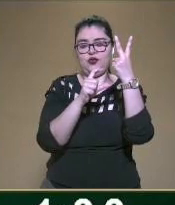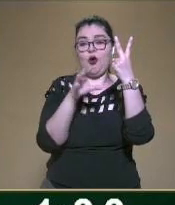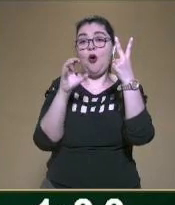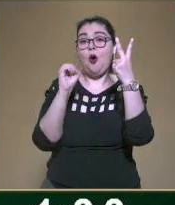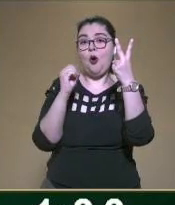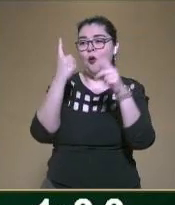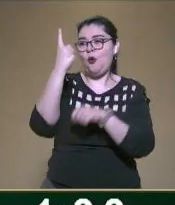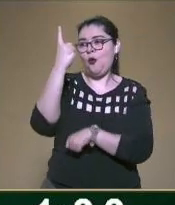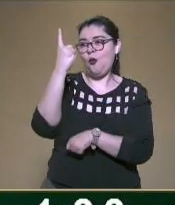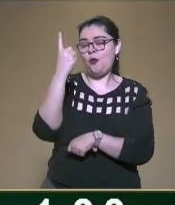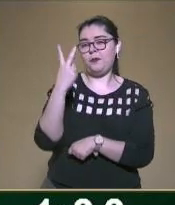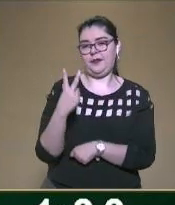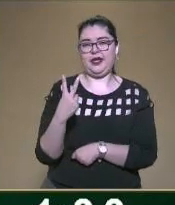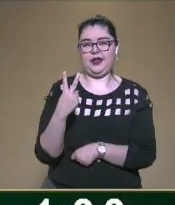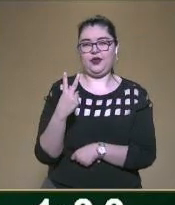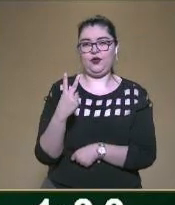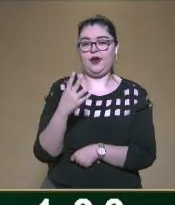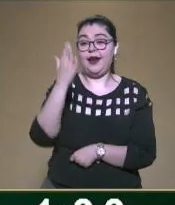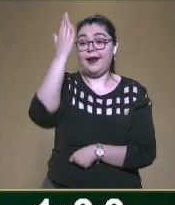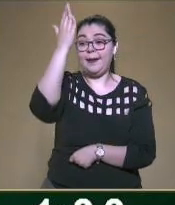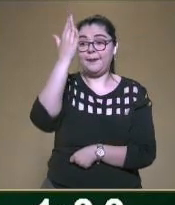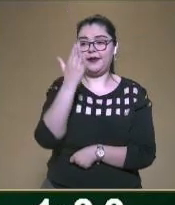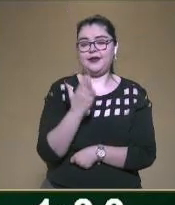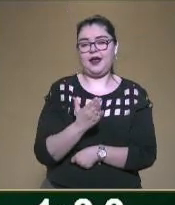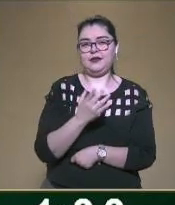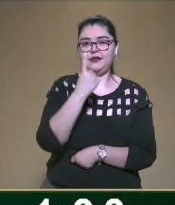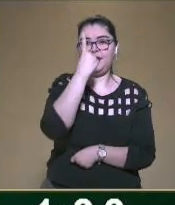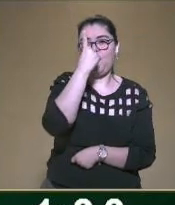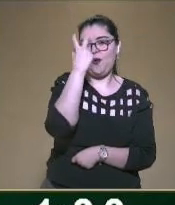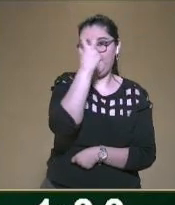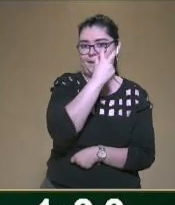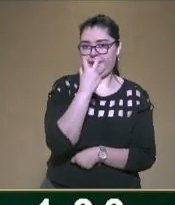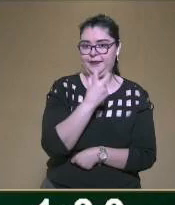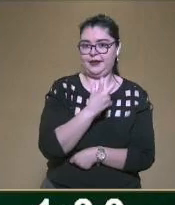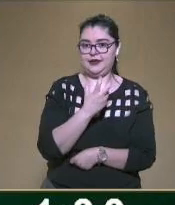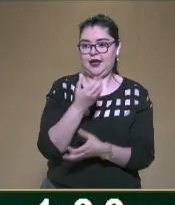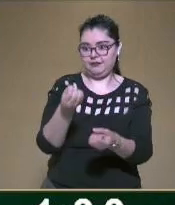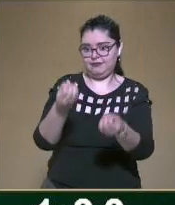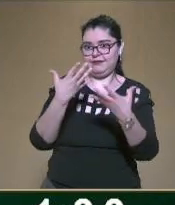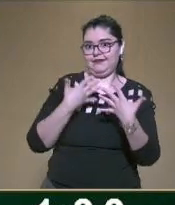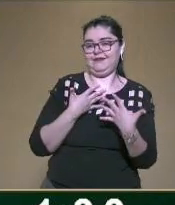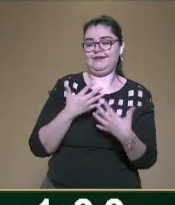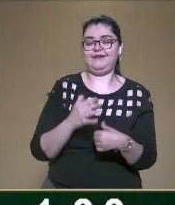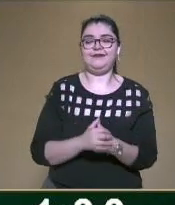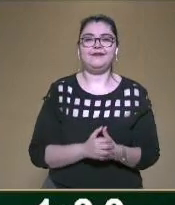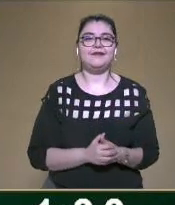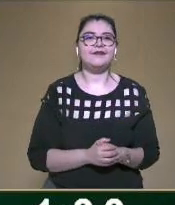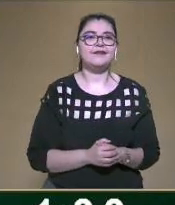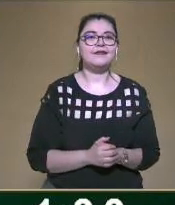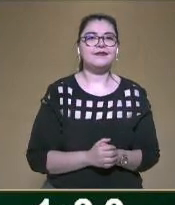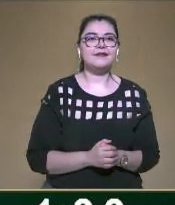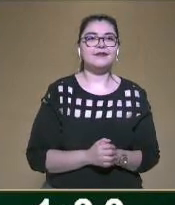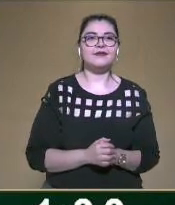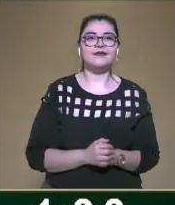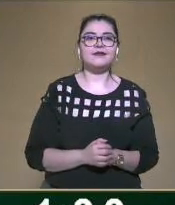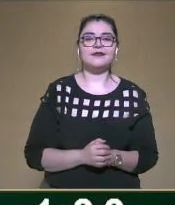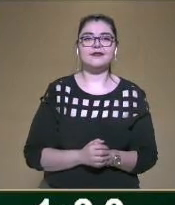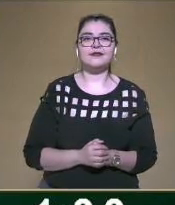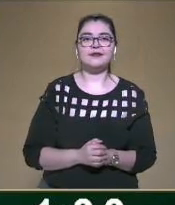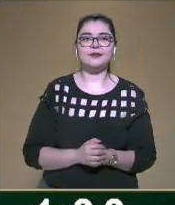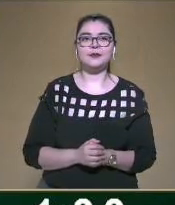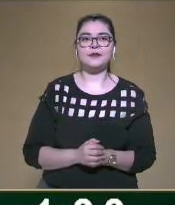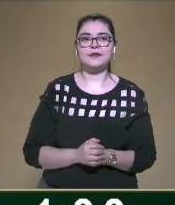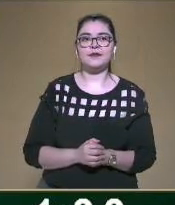siendo un medio. Así es. Por ejemplo, aquí ya está representado, ¿ok? Esta parte de aquí